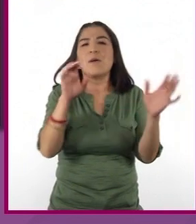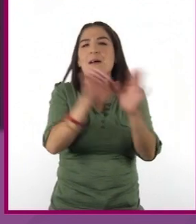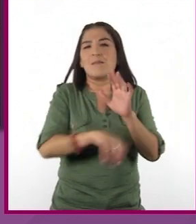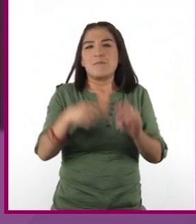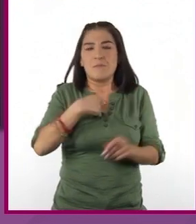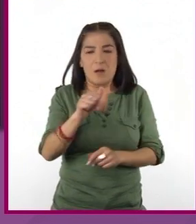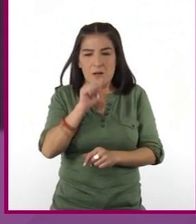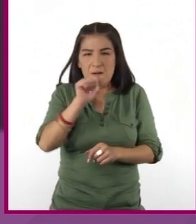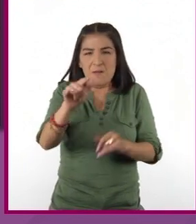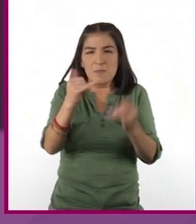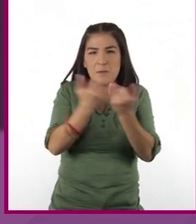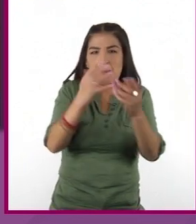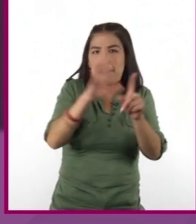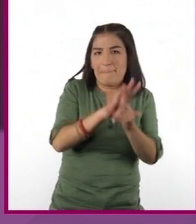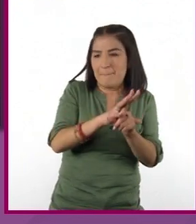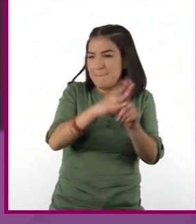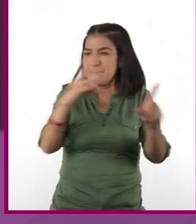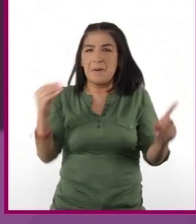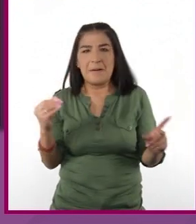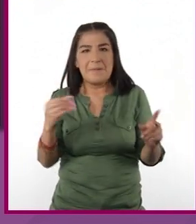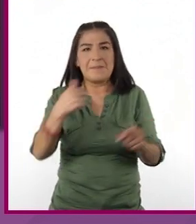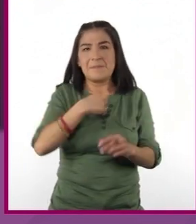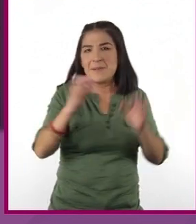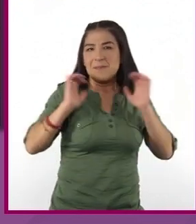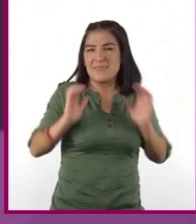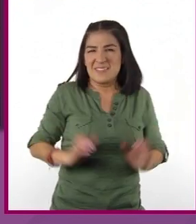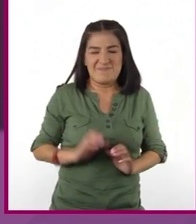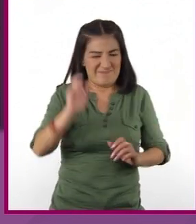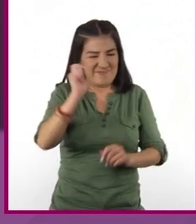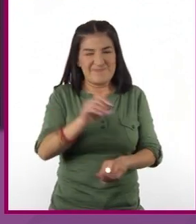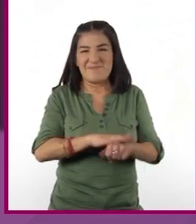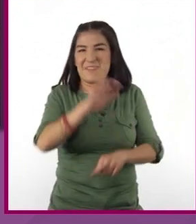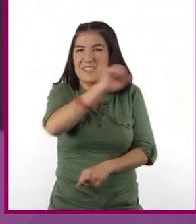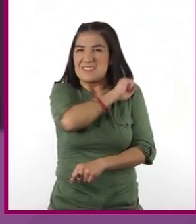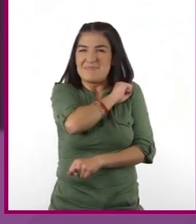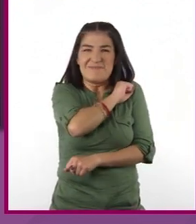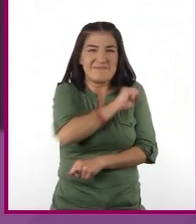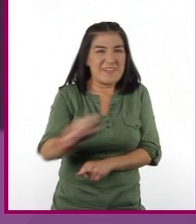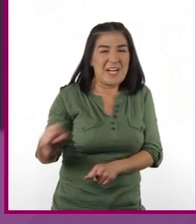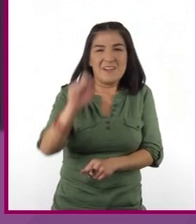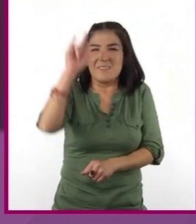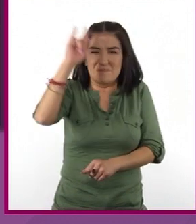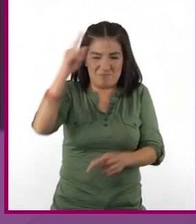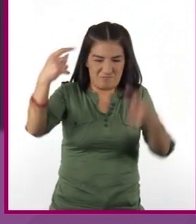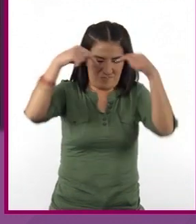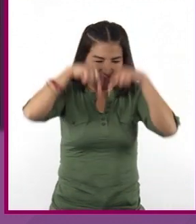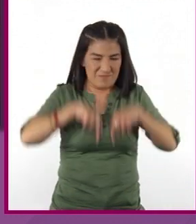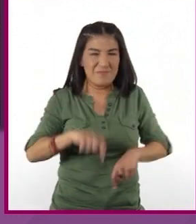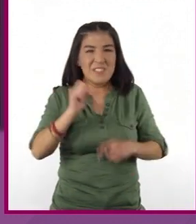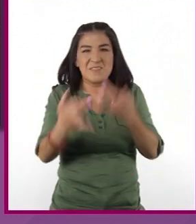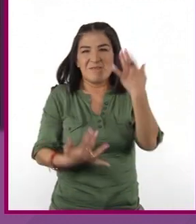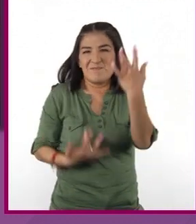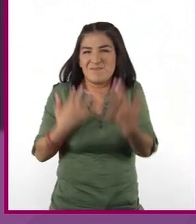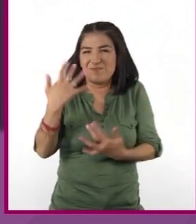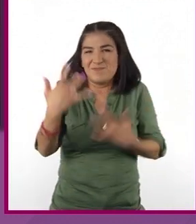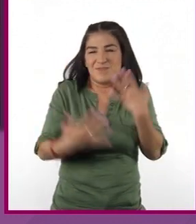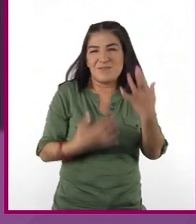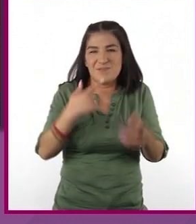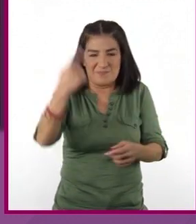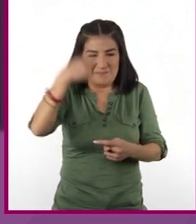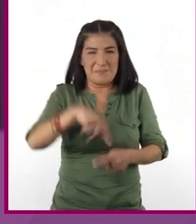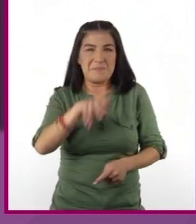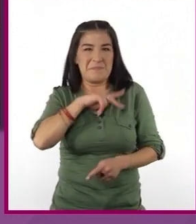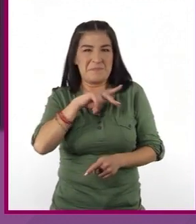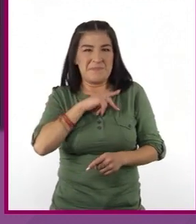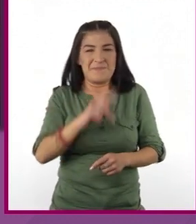alma se separara de golpe de mi cuerpo. Una maldad más que diabólica alimentada por la ginebra estremeció cada fibra de mi